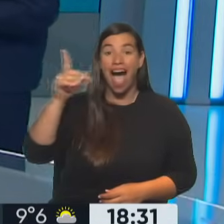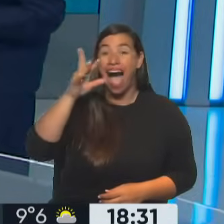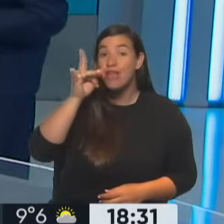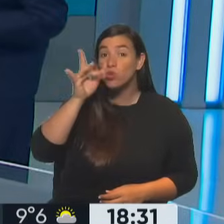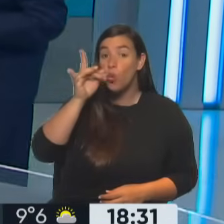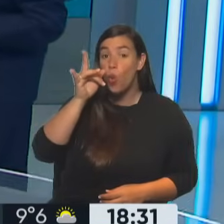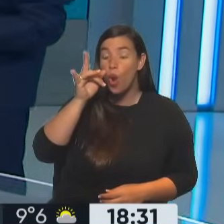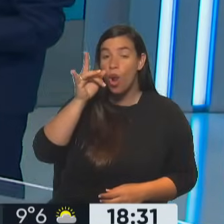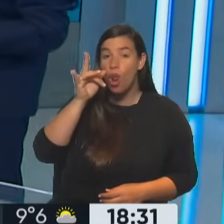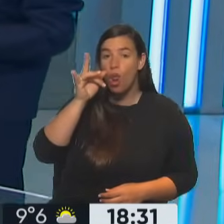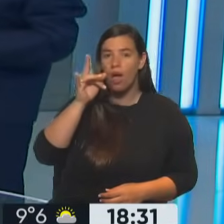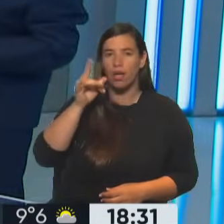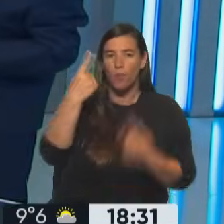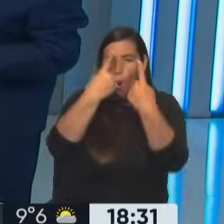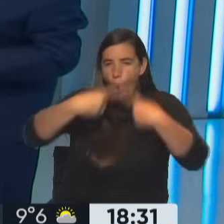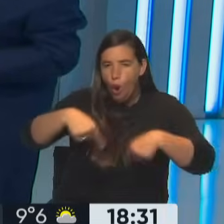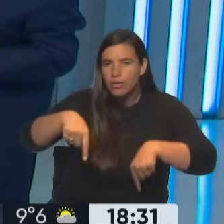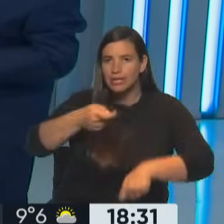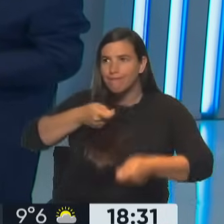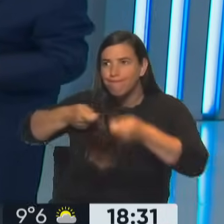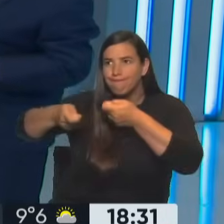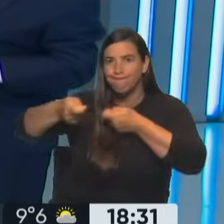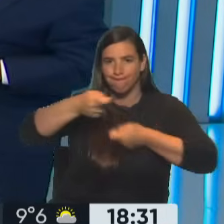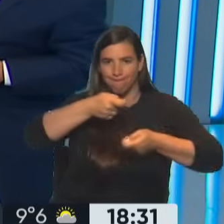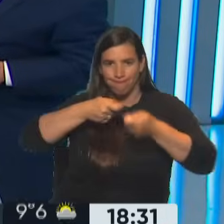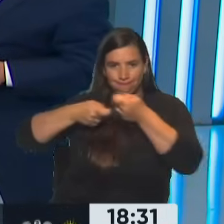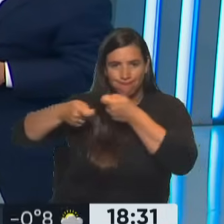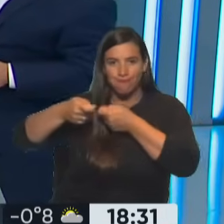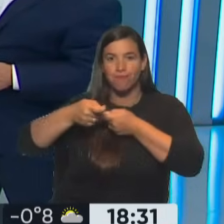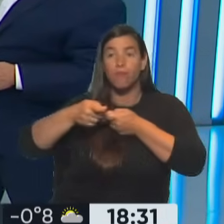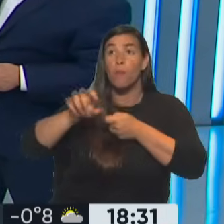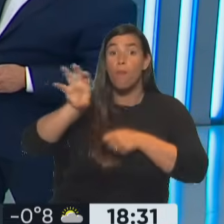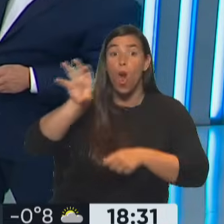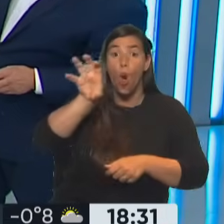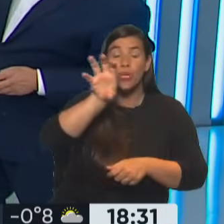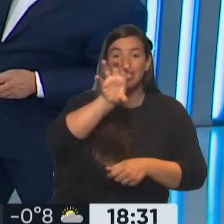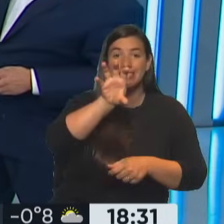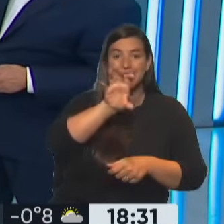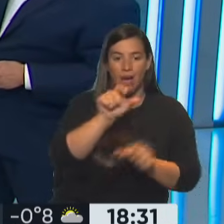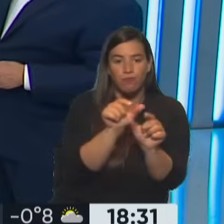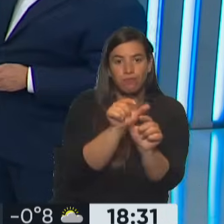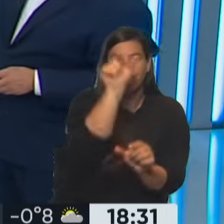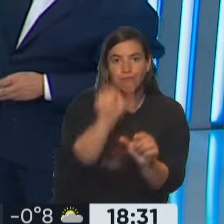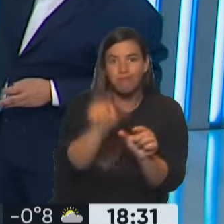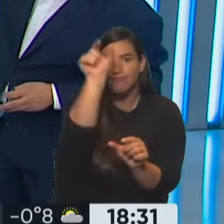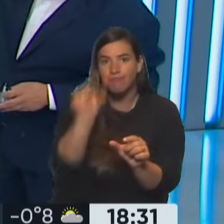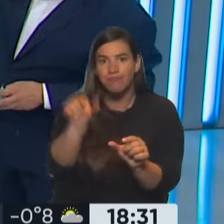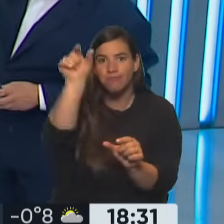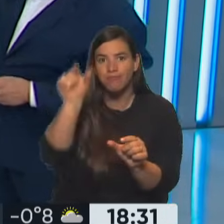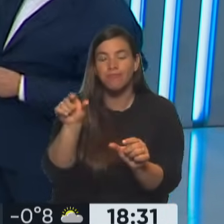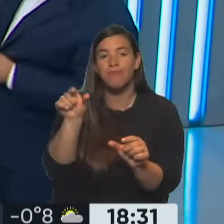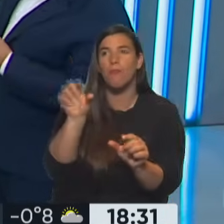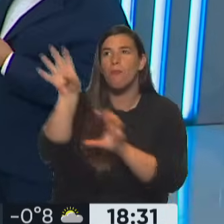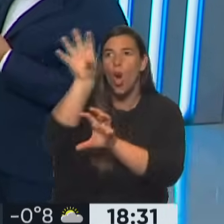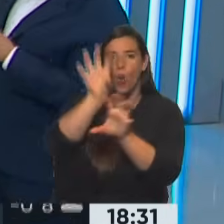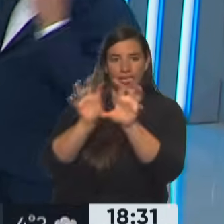coparticipación. Bien. Lo que significa dentro de cada barrita es cada provincia qué parte pone. Es coparticipación y qué parte es el resto. Listo. Lo